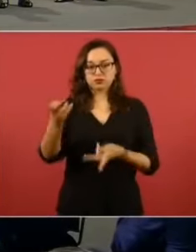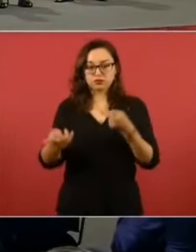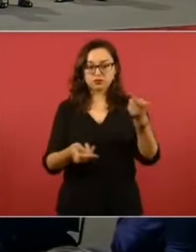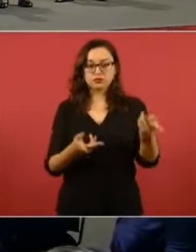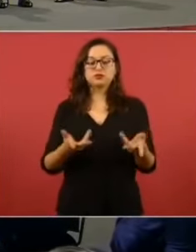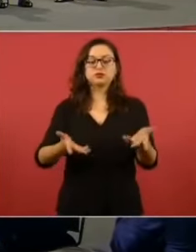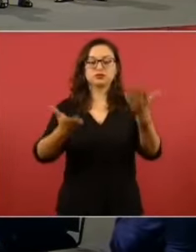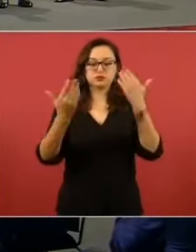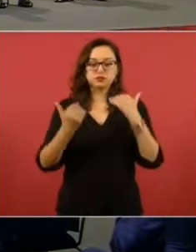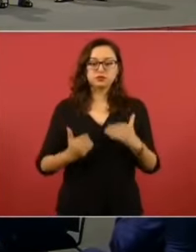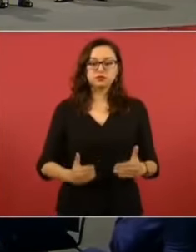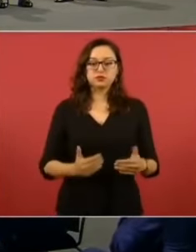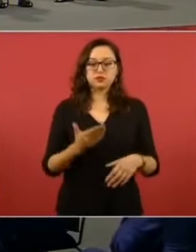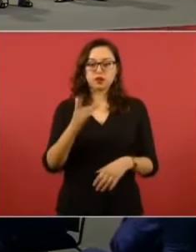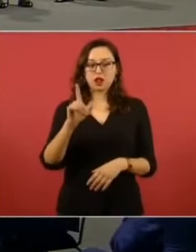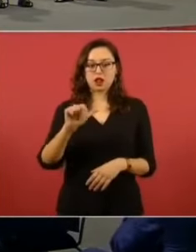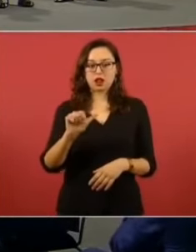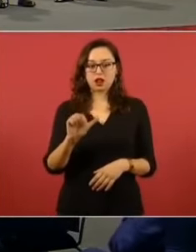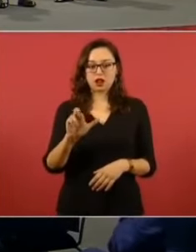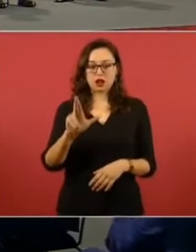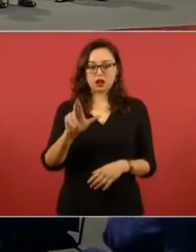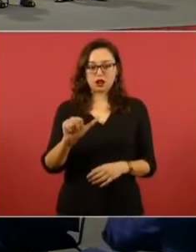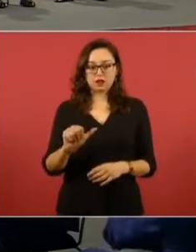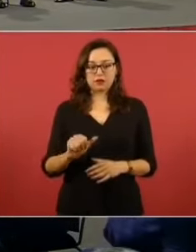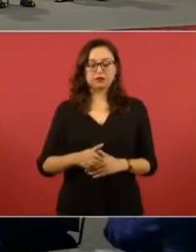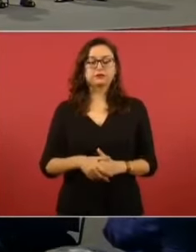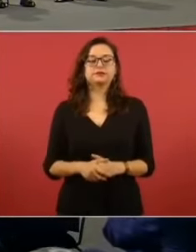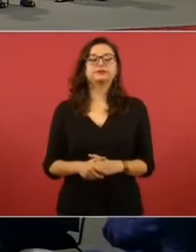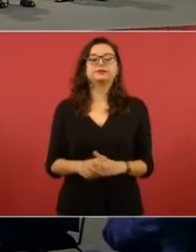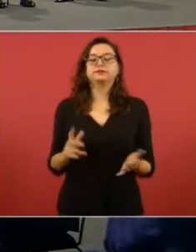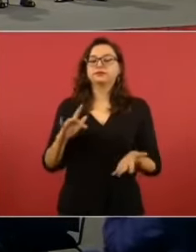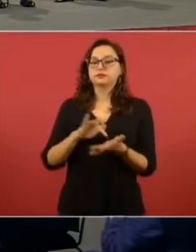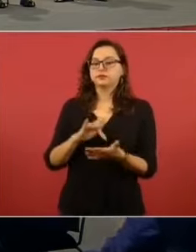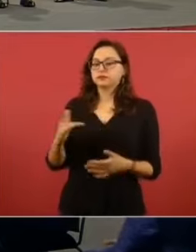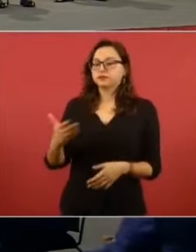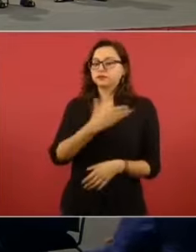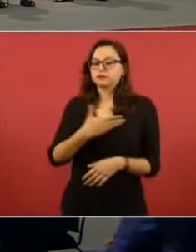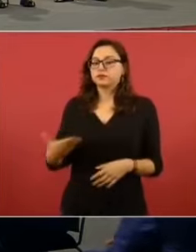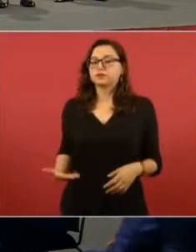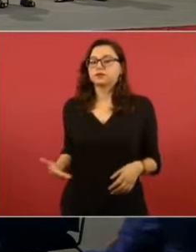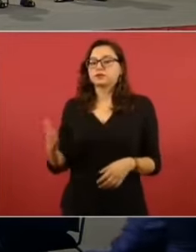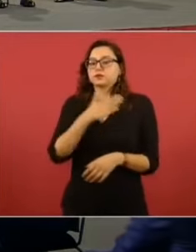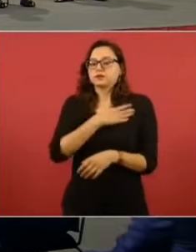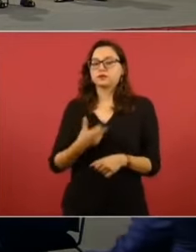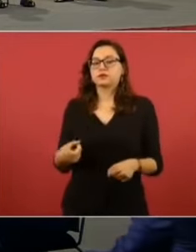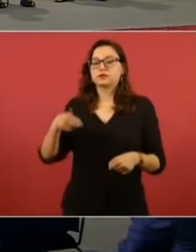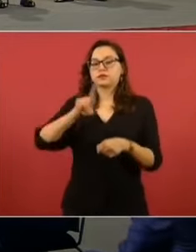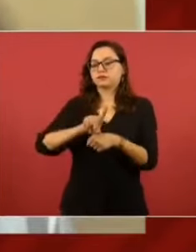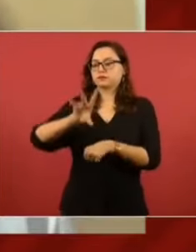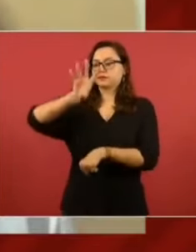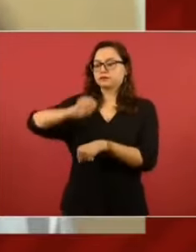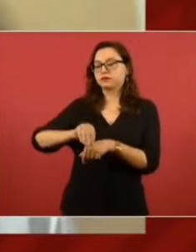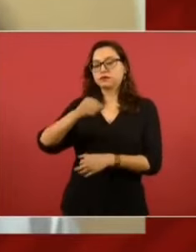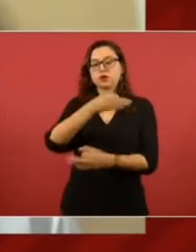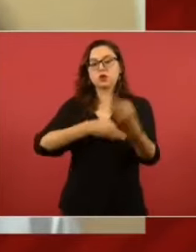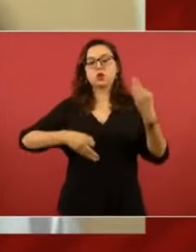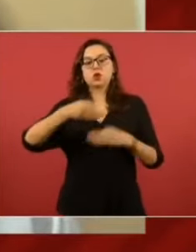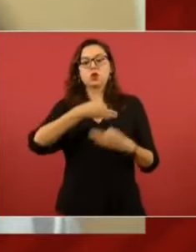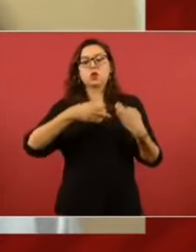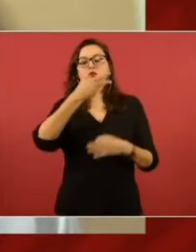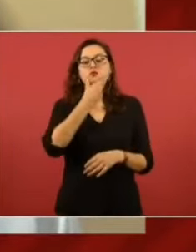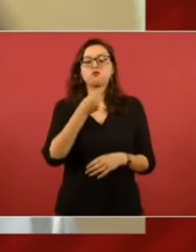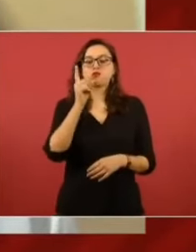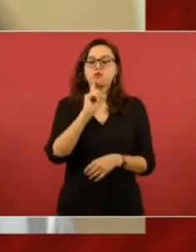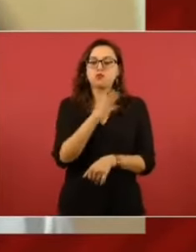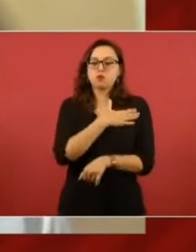Adelante, Laura. Gracias, señor presidente. Muy buen día. Con su permiso, buen día para todos y para todas.